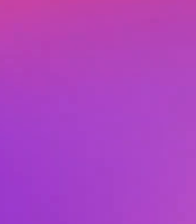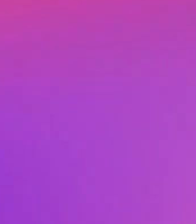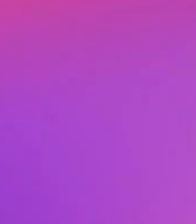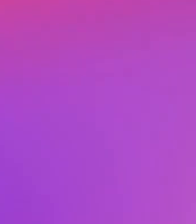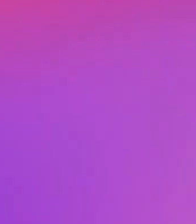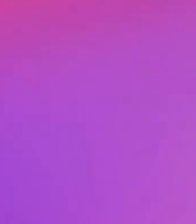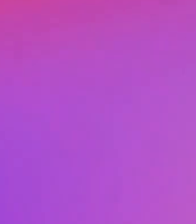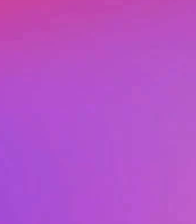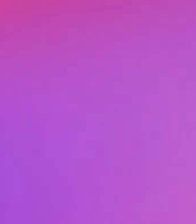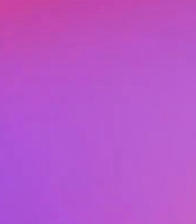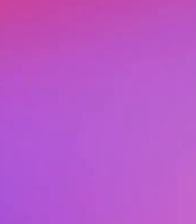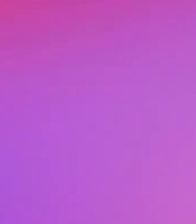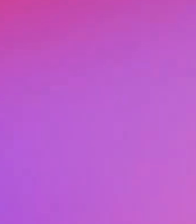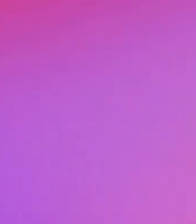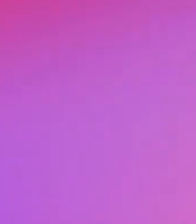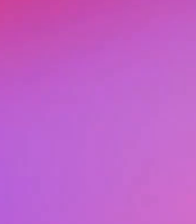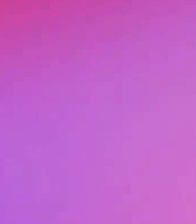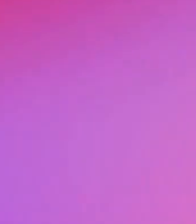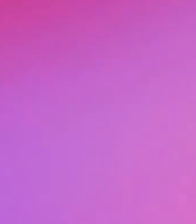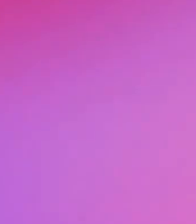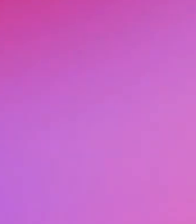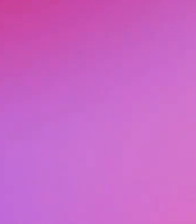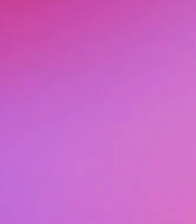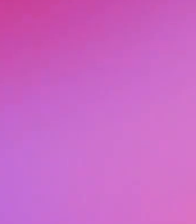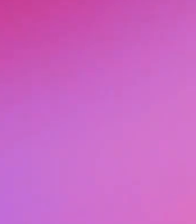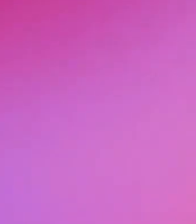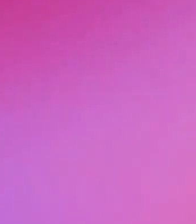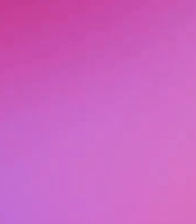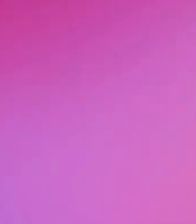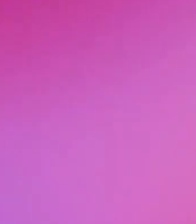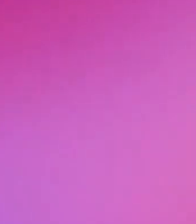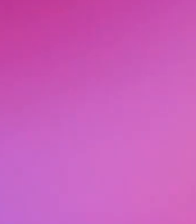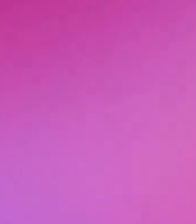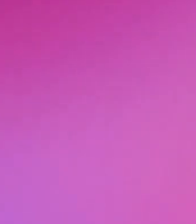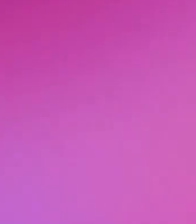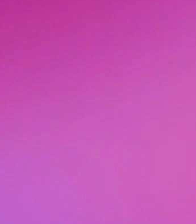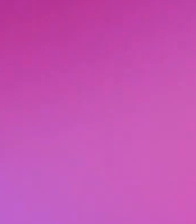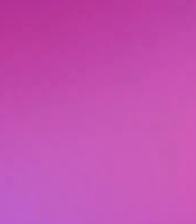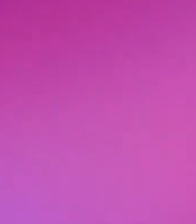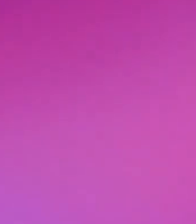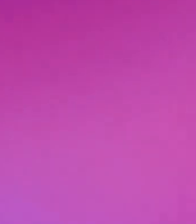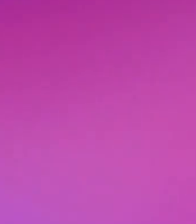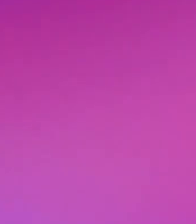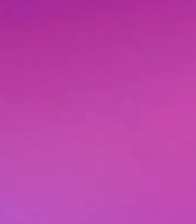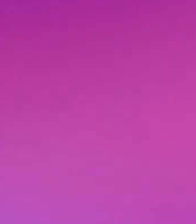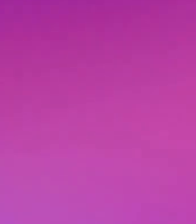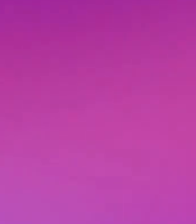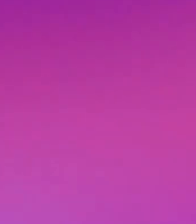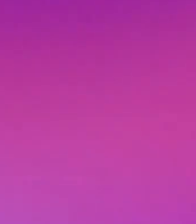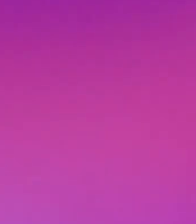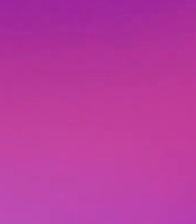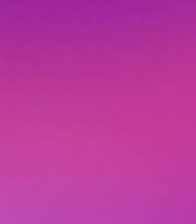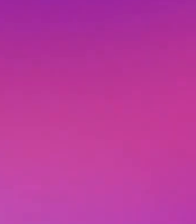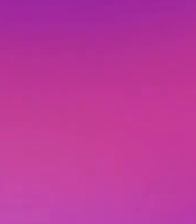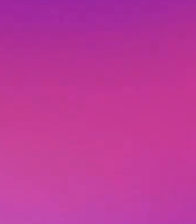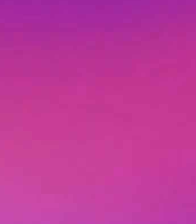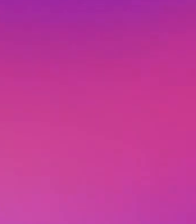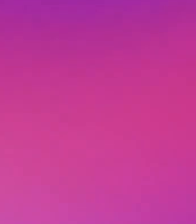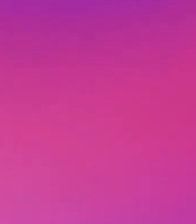Si requieres consultar los libros de texto en versión digital, recuerda que los puedes encontrar en la página